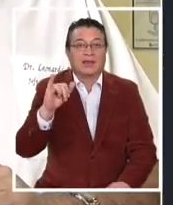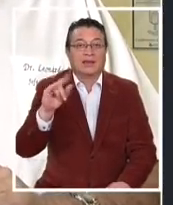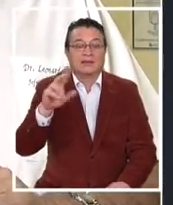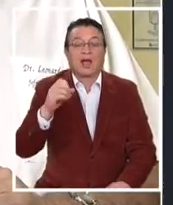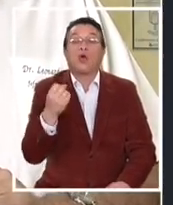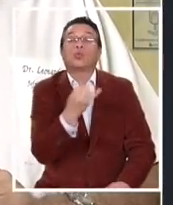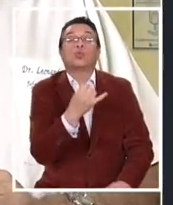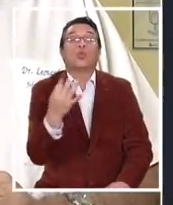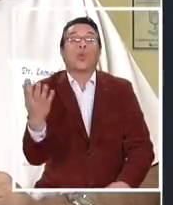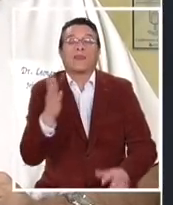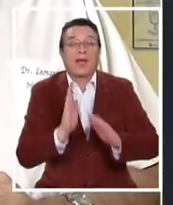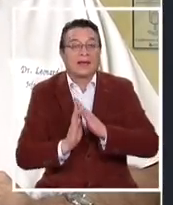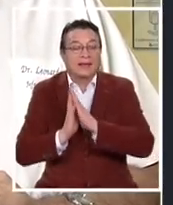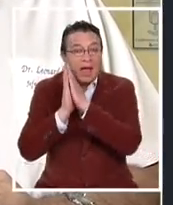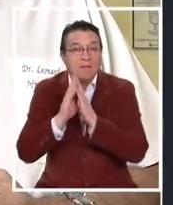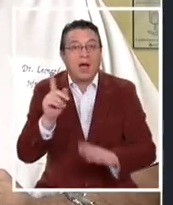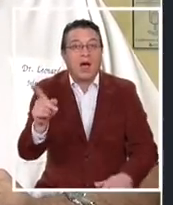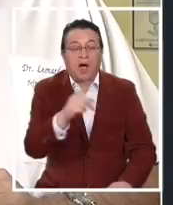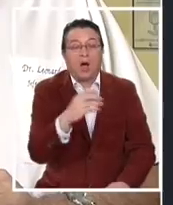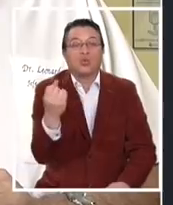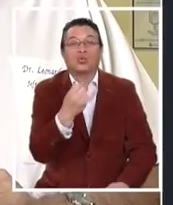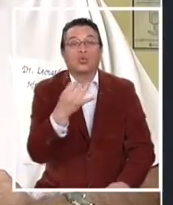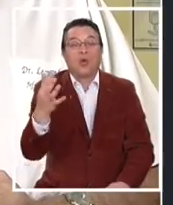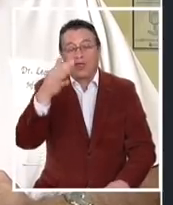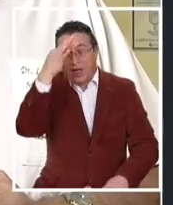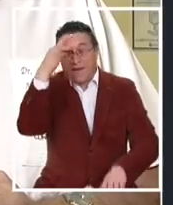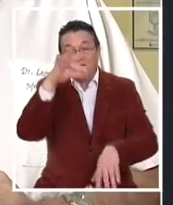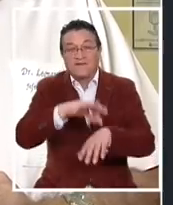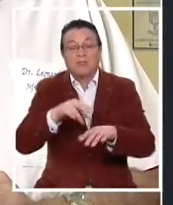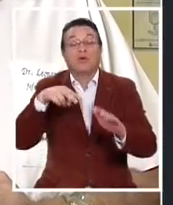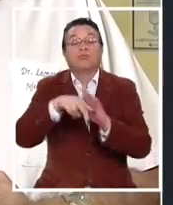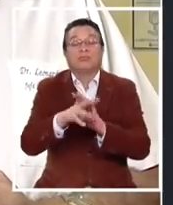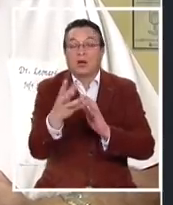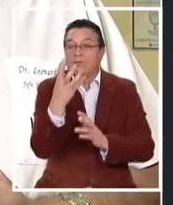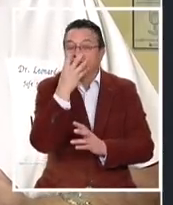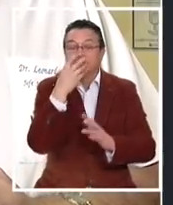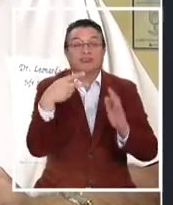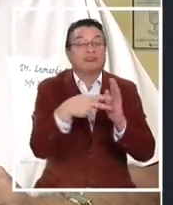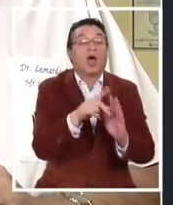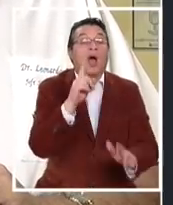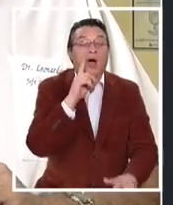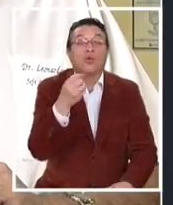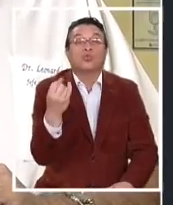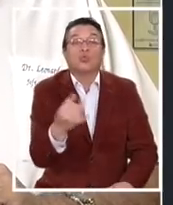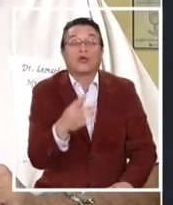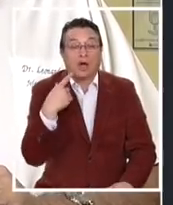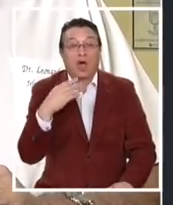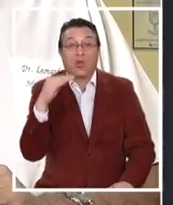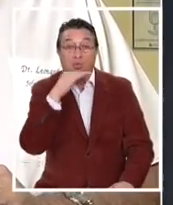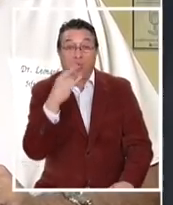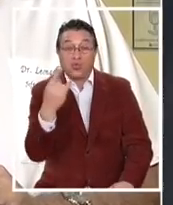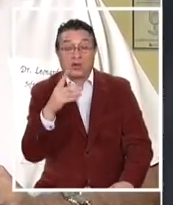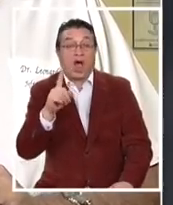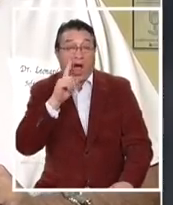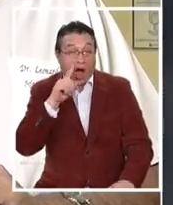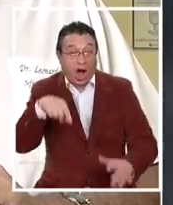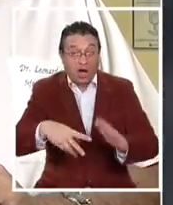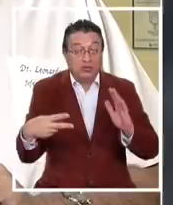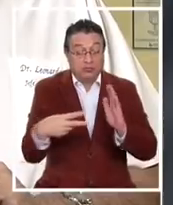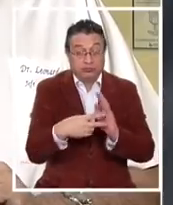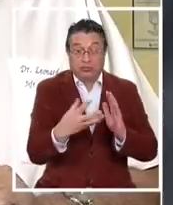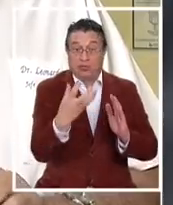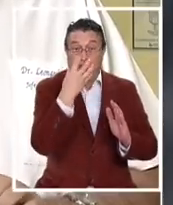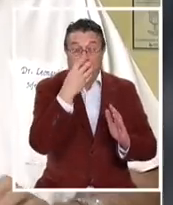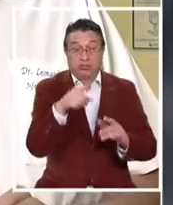tienen? ¿Cuántos enfermos intubados tienen? ¿Y si han tenido que intubar gente en la urgencia, por ejemplo, que es lo